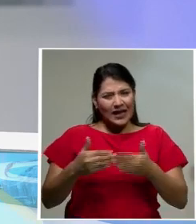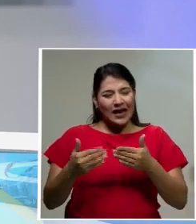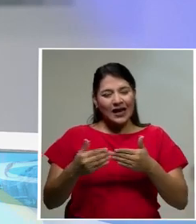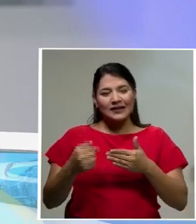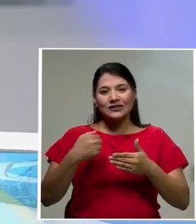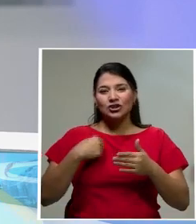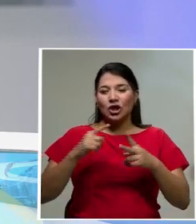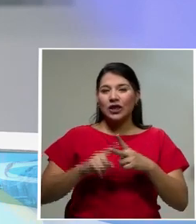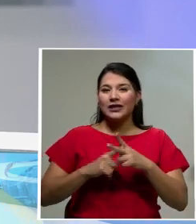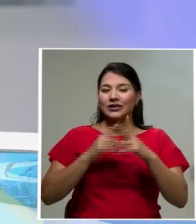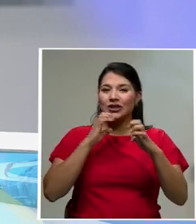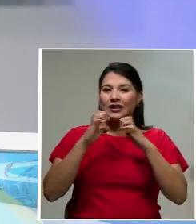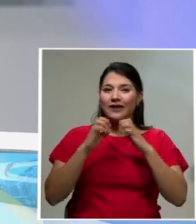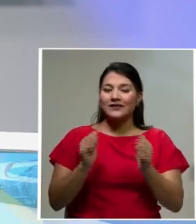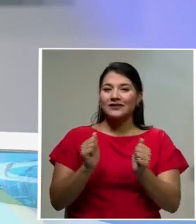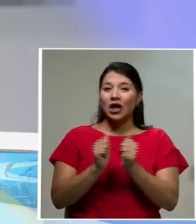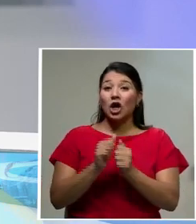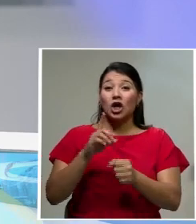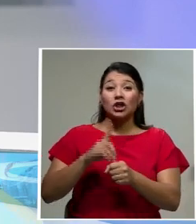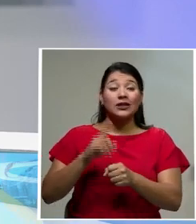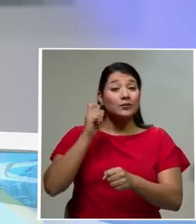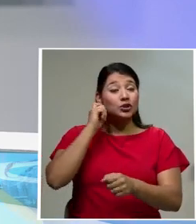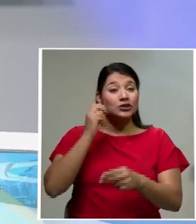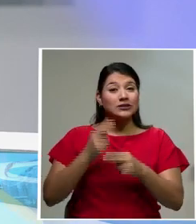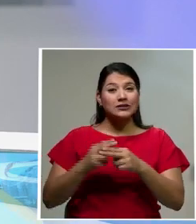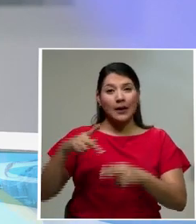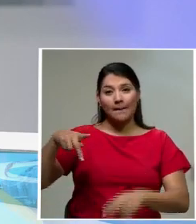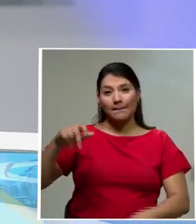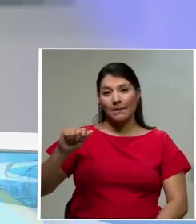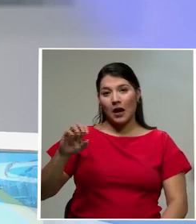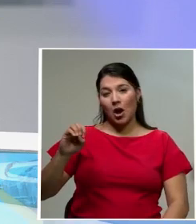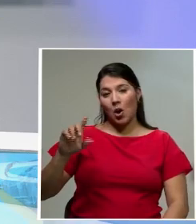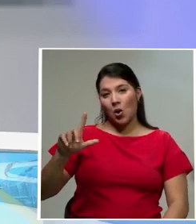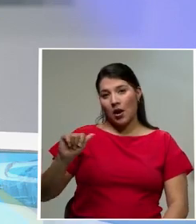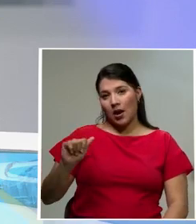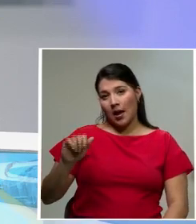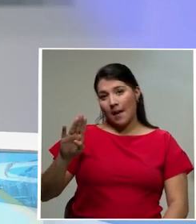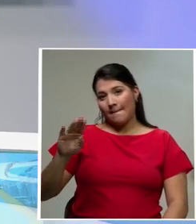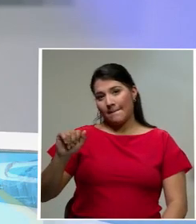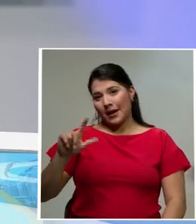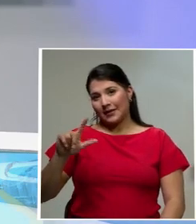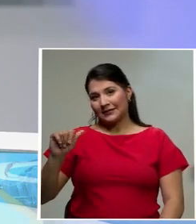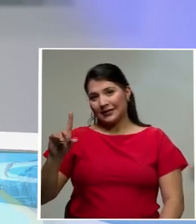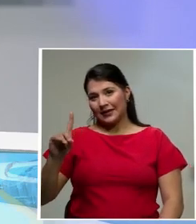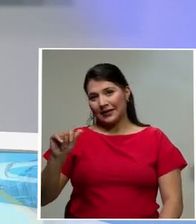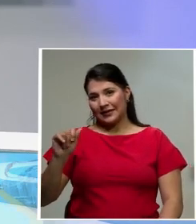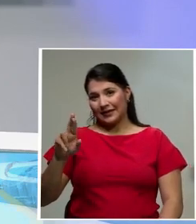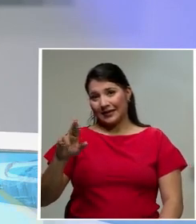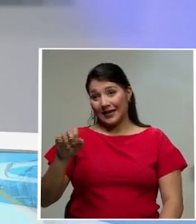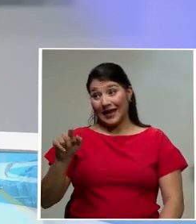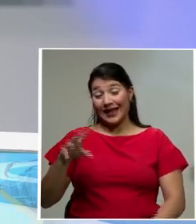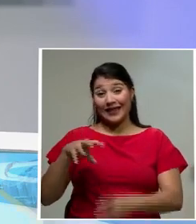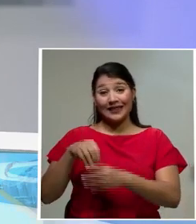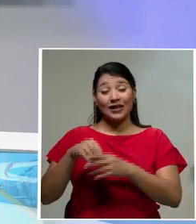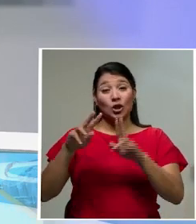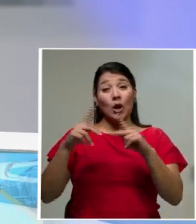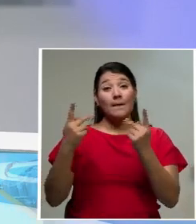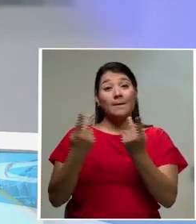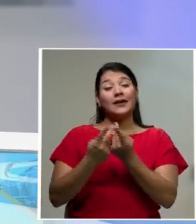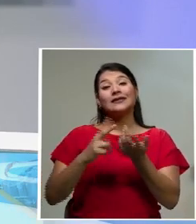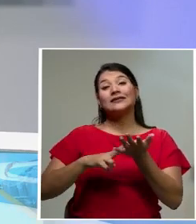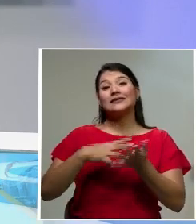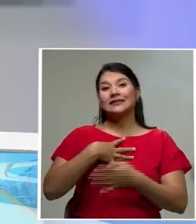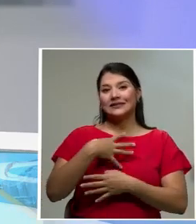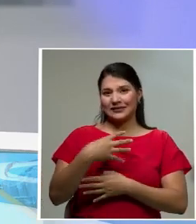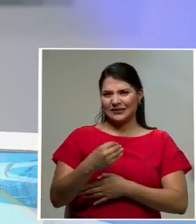minutos voy a conversar con la diputada Paola Valladares del Partido Liberación Nacional. Vamos a hablar sobre